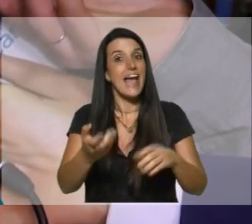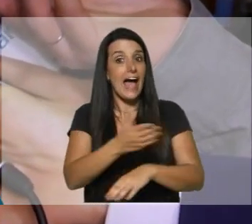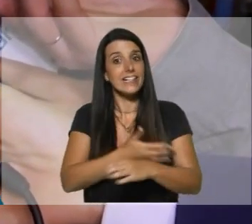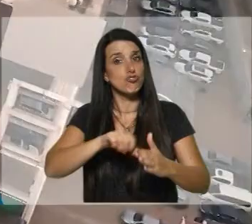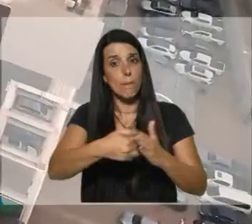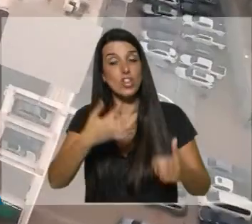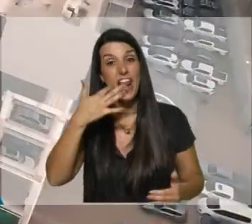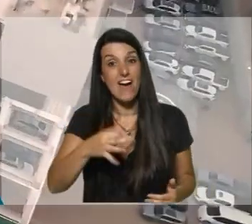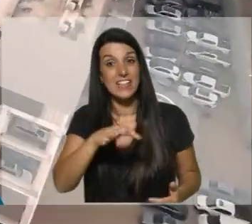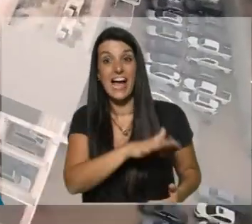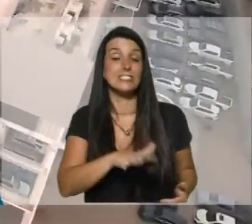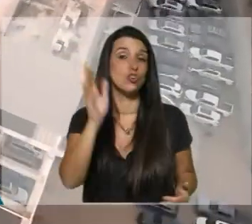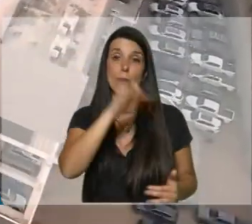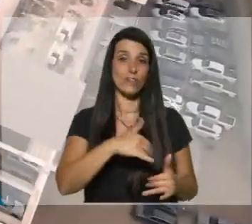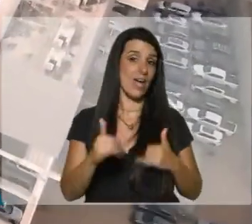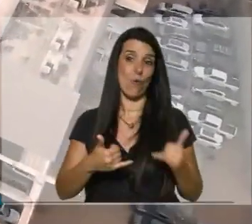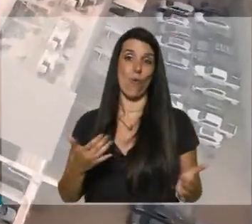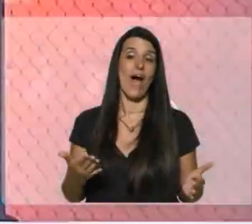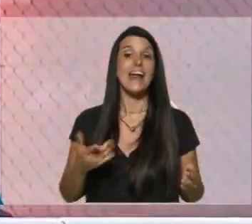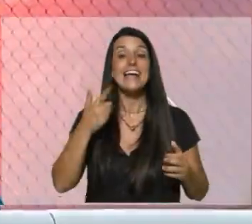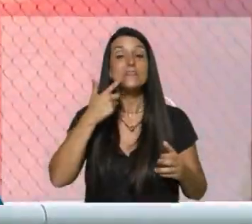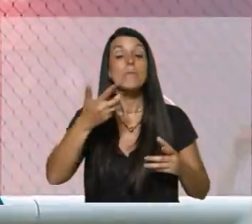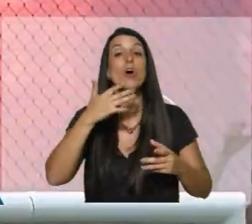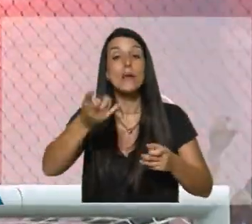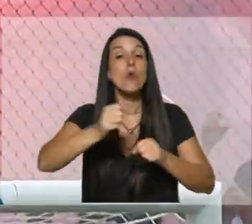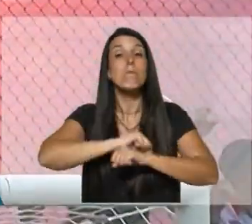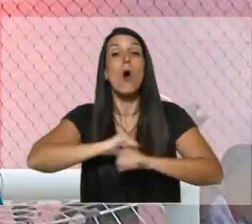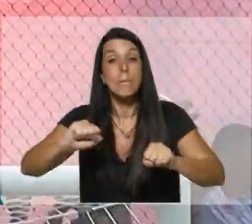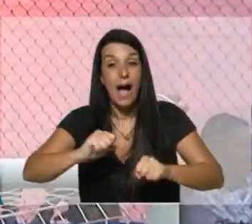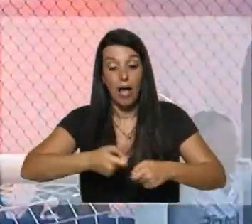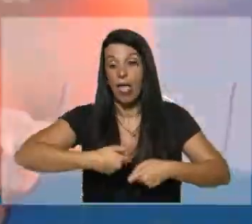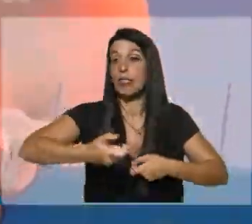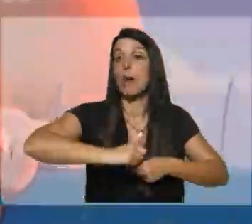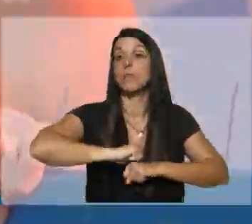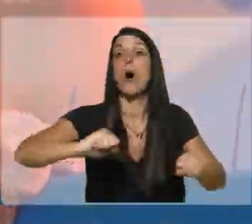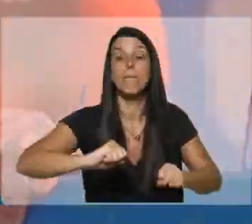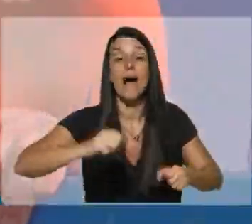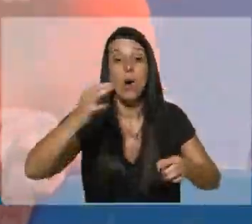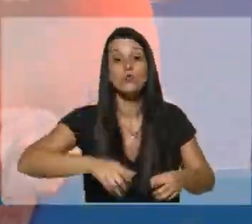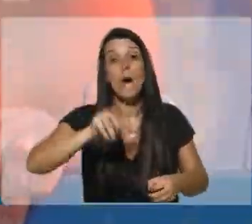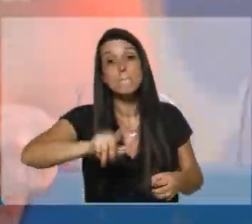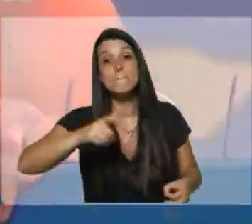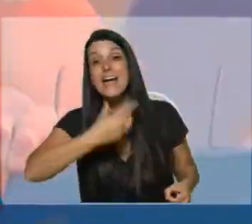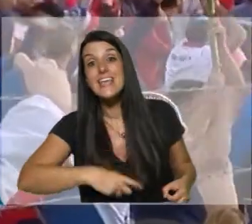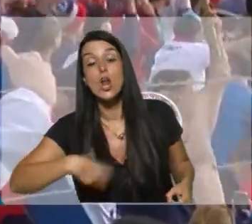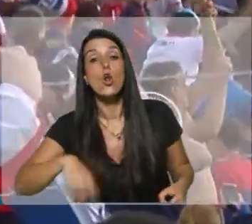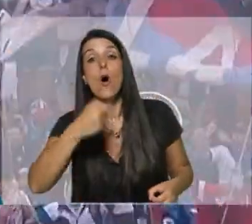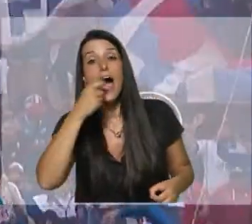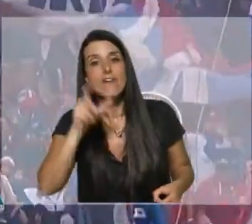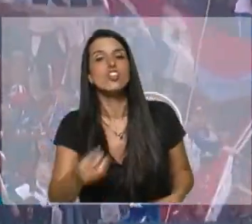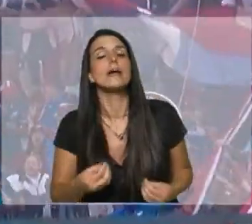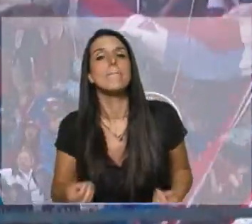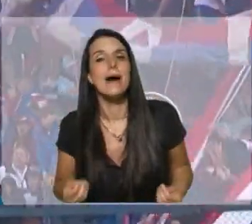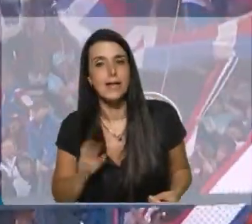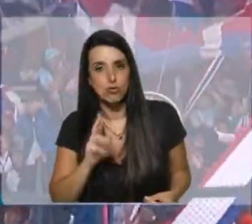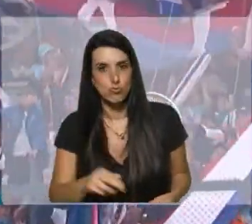verdad las condiciones no estaban dadas y si esa bomba de estruendo le caía arriba a un jugador de Peñarol o un árbitro, ¿cuál hubiera sido el